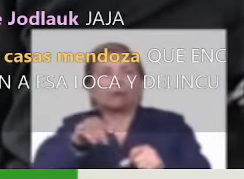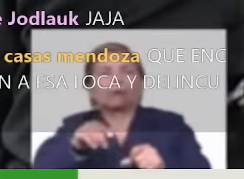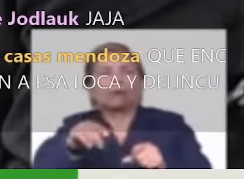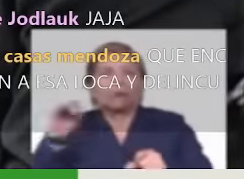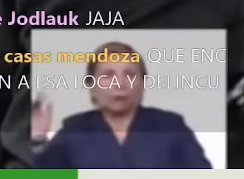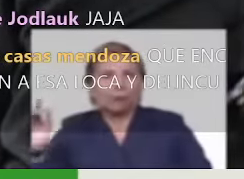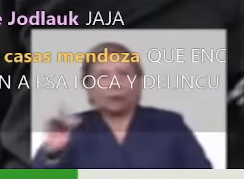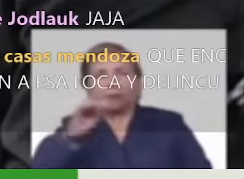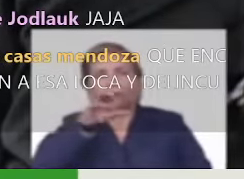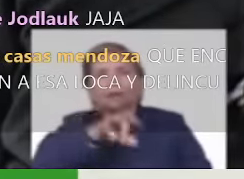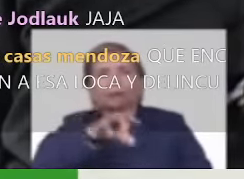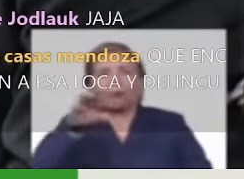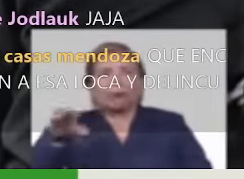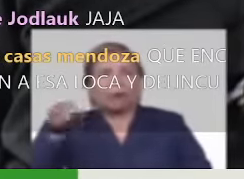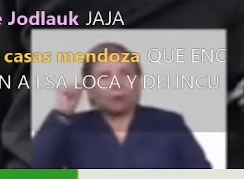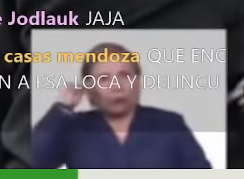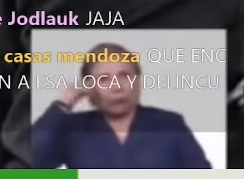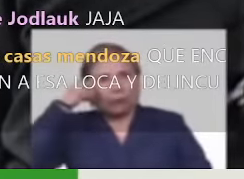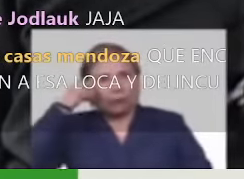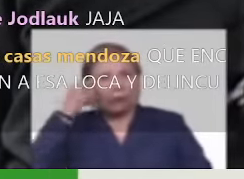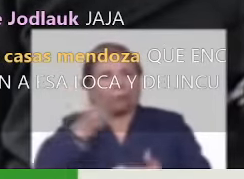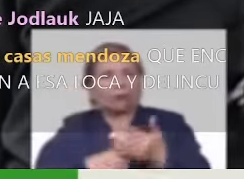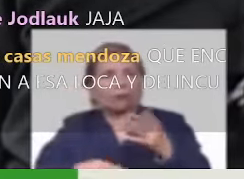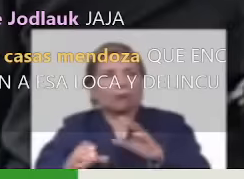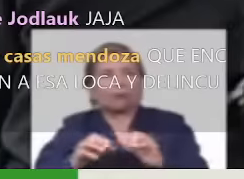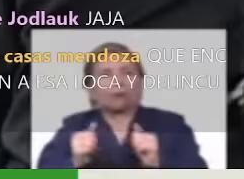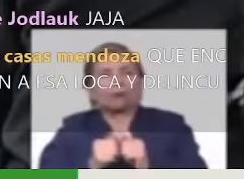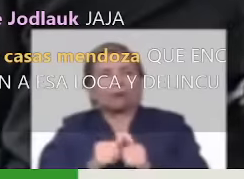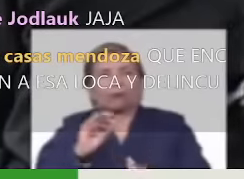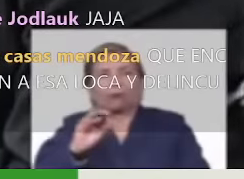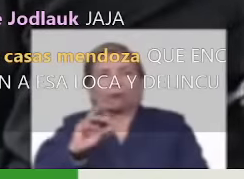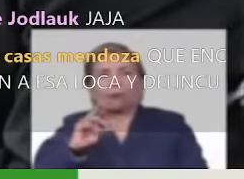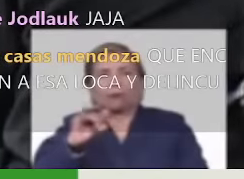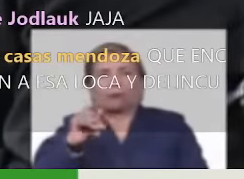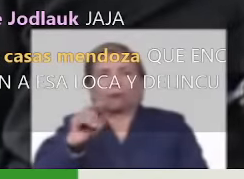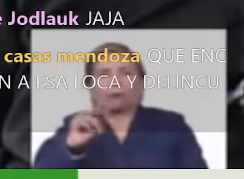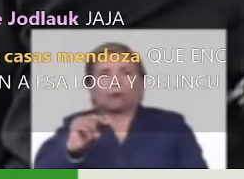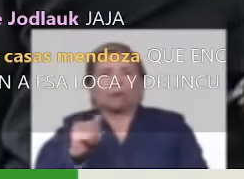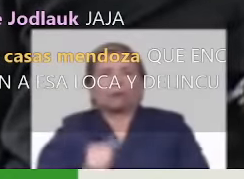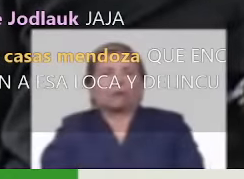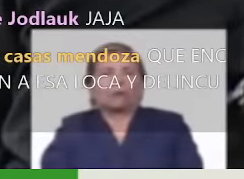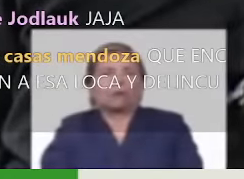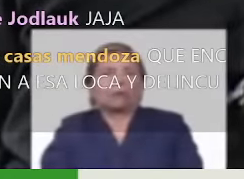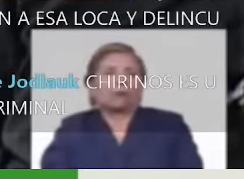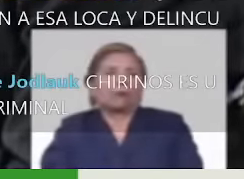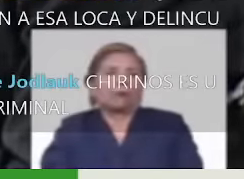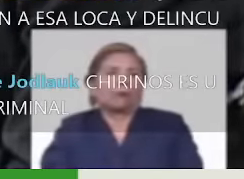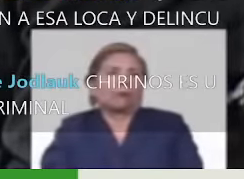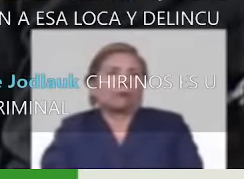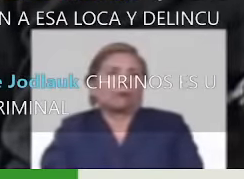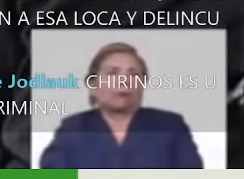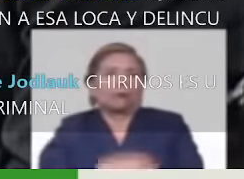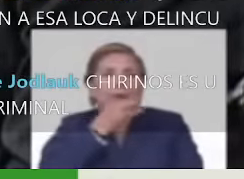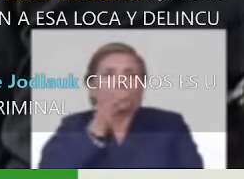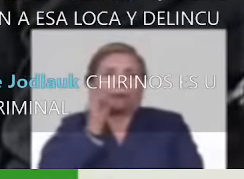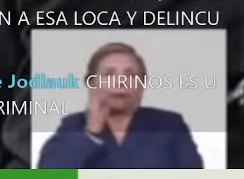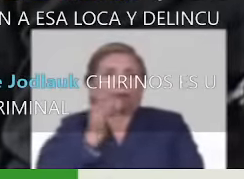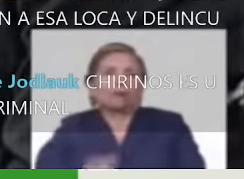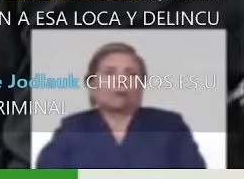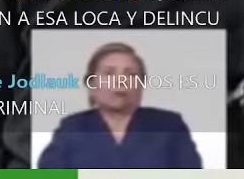cada ciudad. ¿Recuerda las funciones que desarrolló Cristian Ríos Castillo? Responda. Me someto a guardar